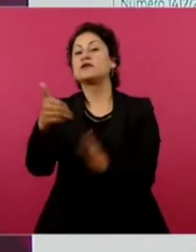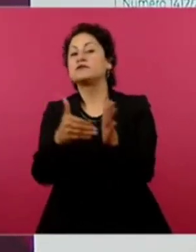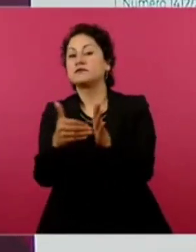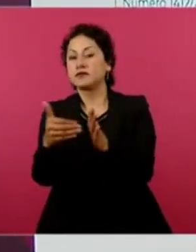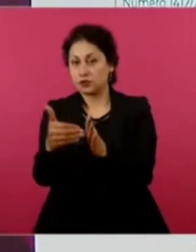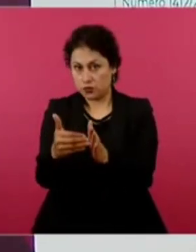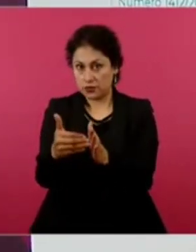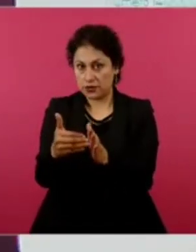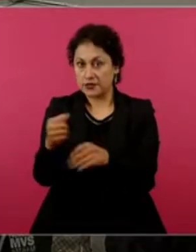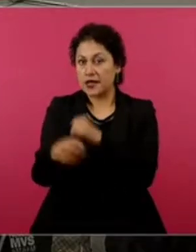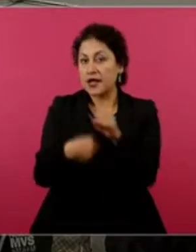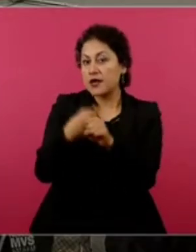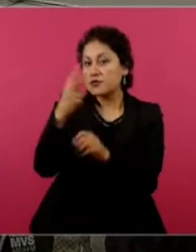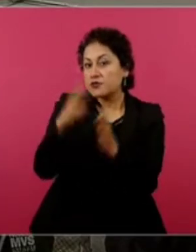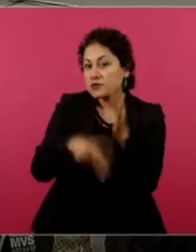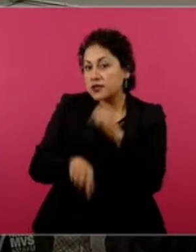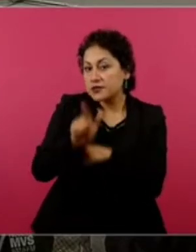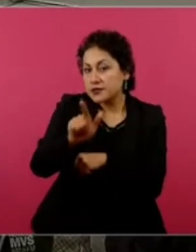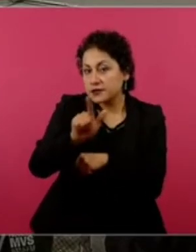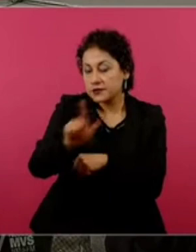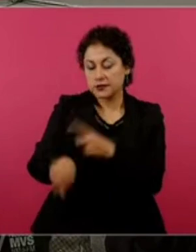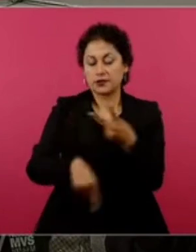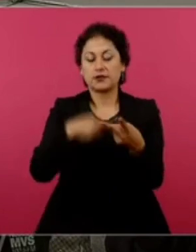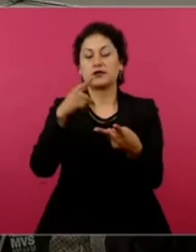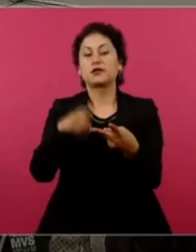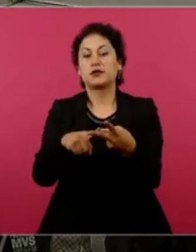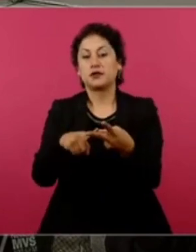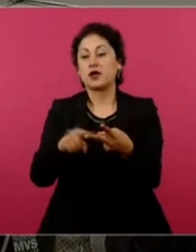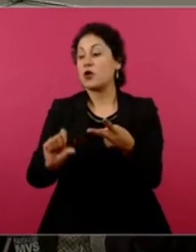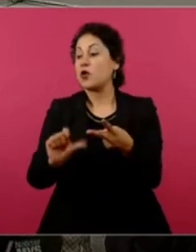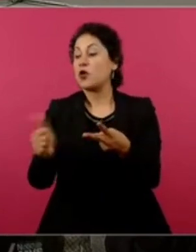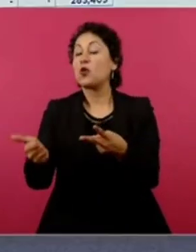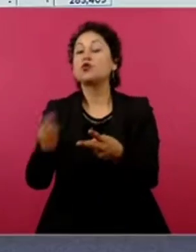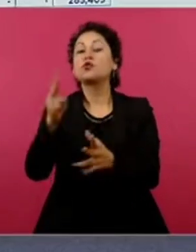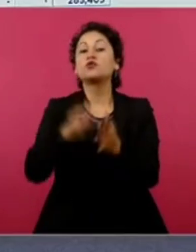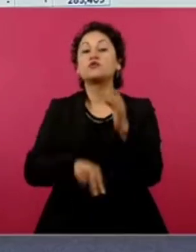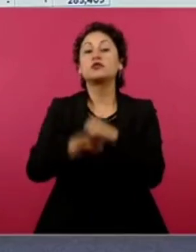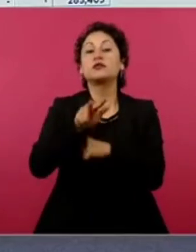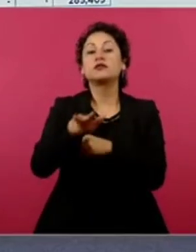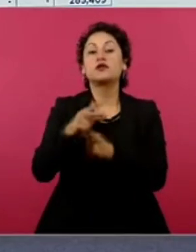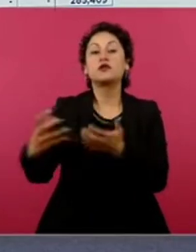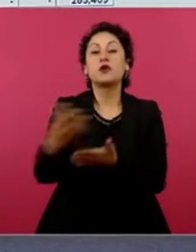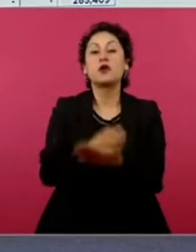17, 8 millones en el 18.